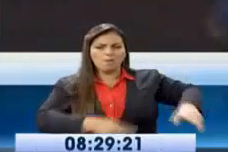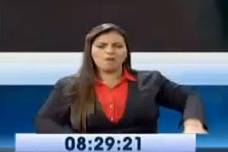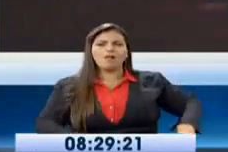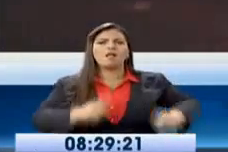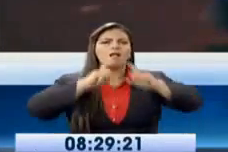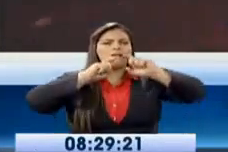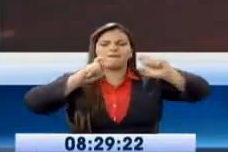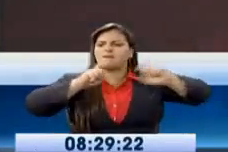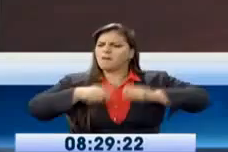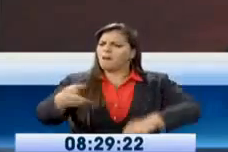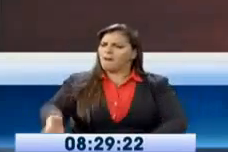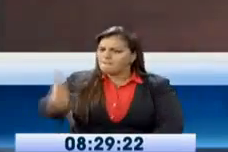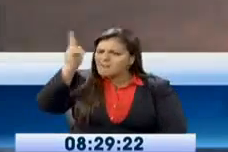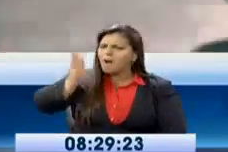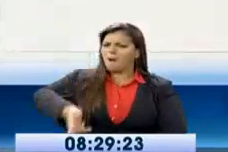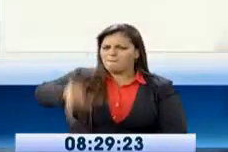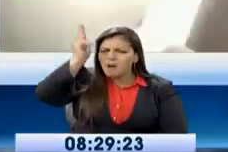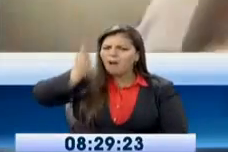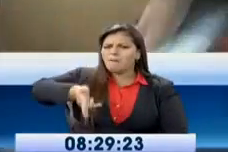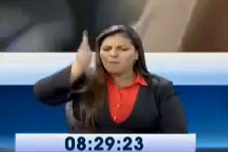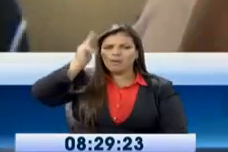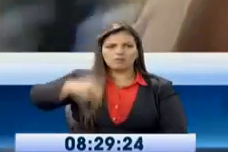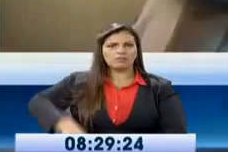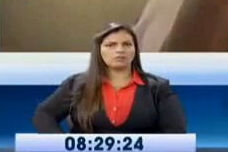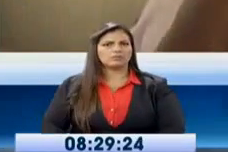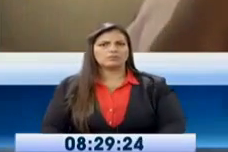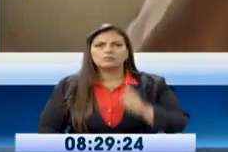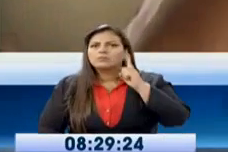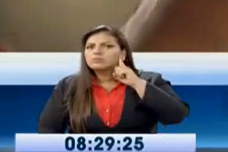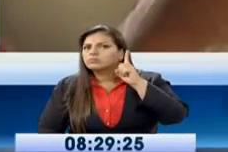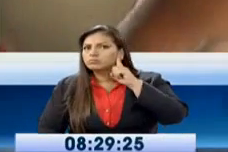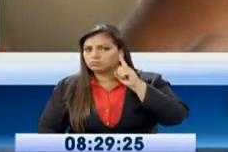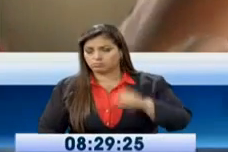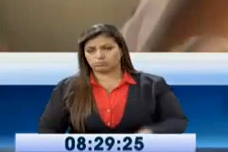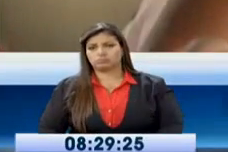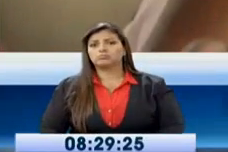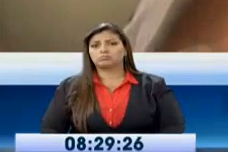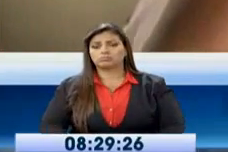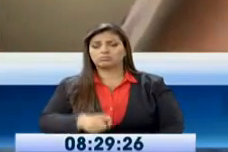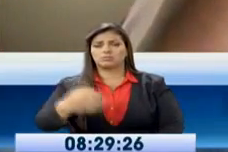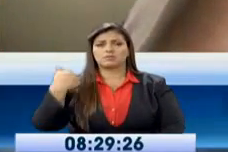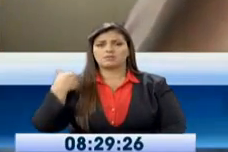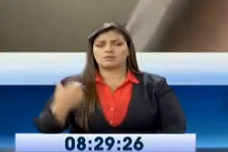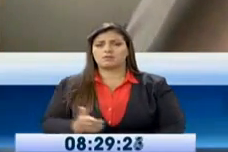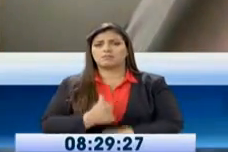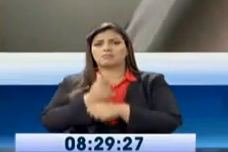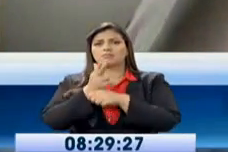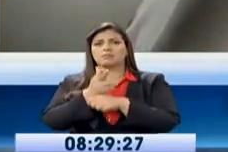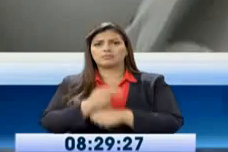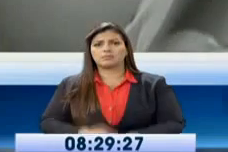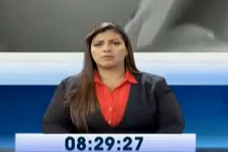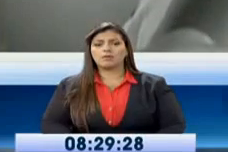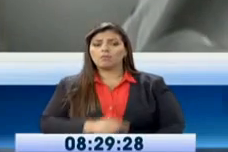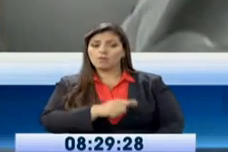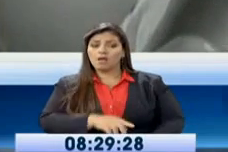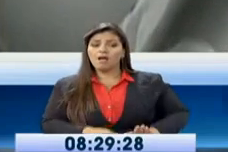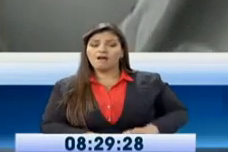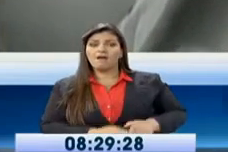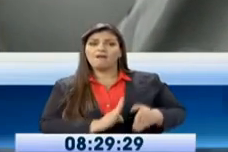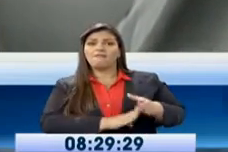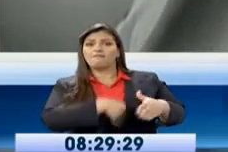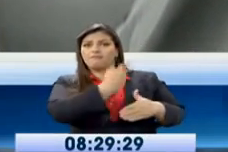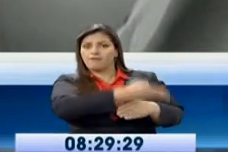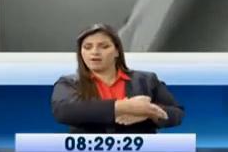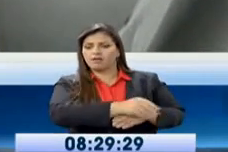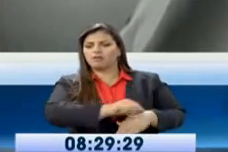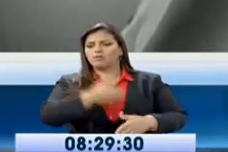gritaba, mátalo, mátalo, dispáralo, le decía a la chica. Andaban armados, había el de afuera y el de aquí adentro, el que se entró aquí adentro, como si le se